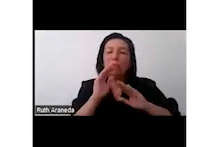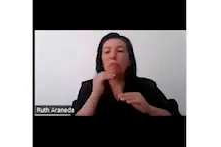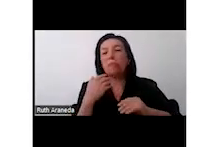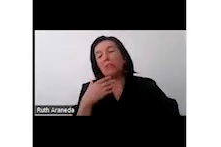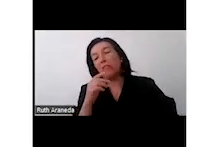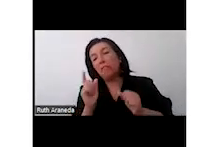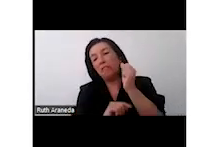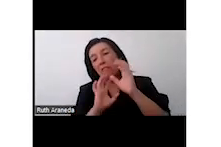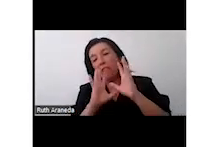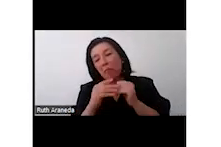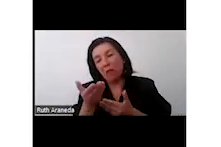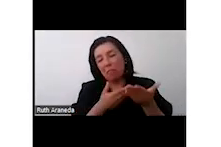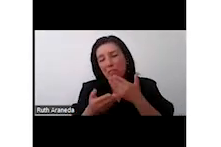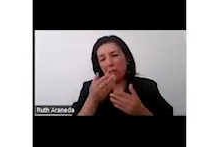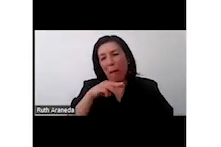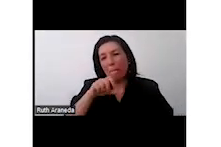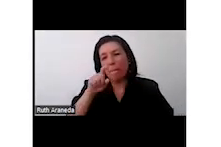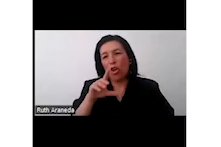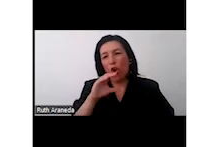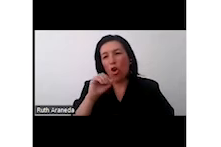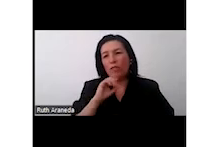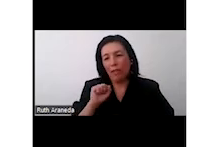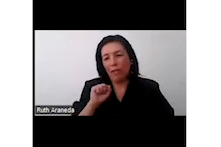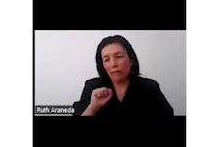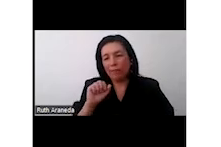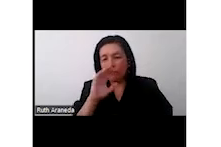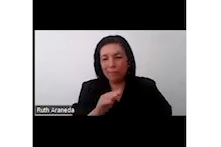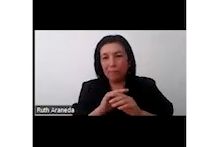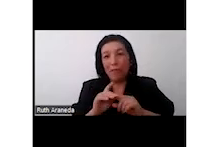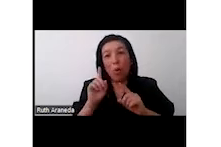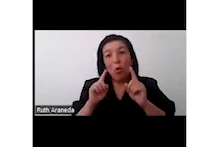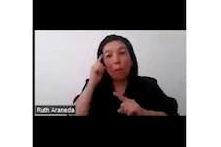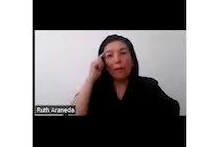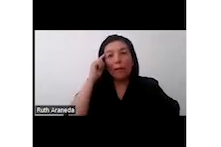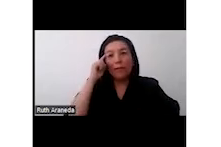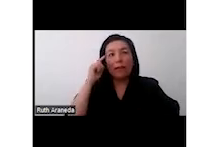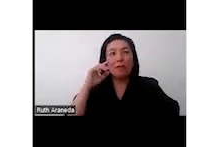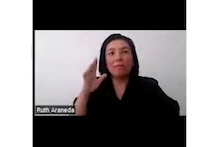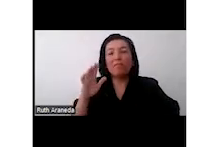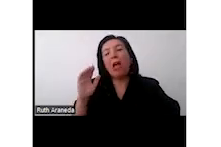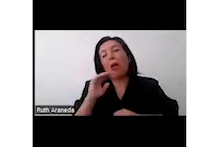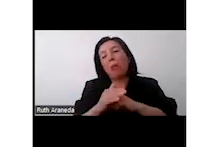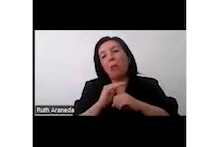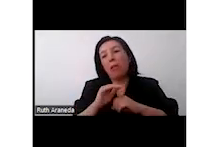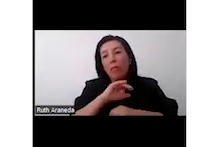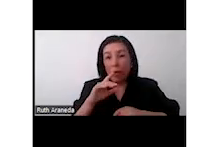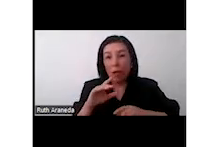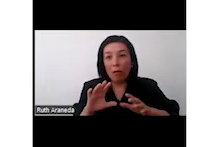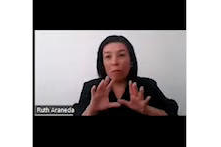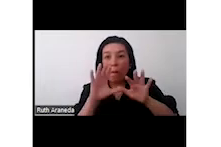embargo, bueno, esto pasa con muchas otras especies, que a la gente se le escapa su mascota o bien la